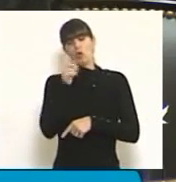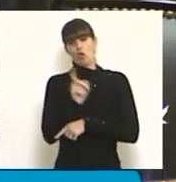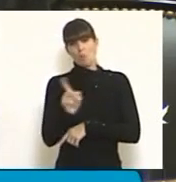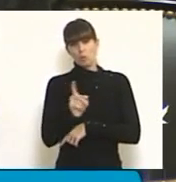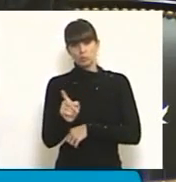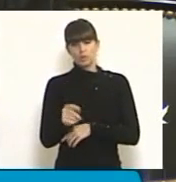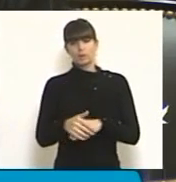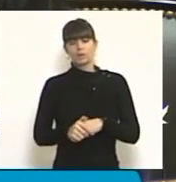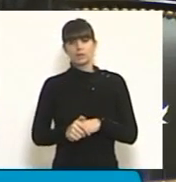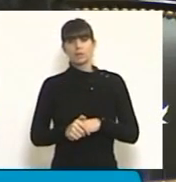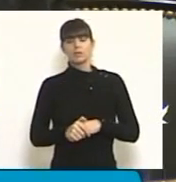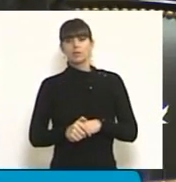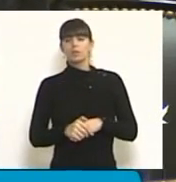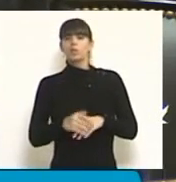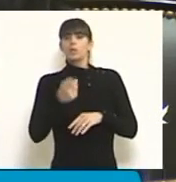la regulación